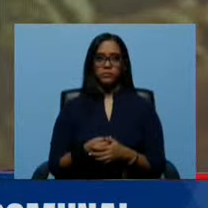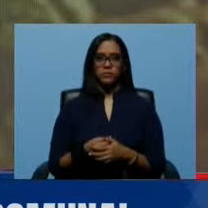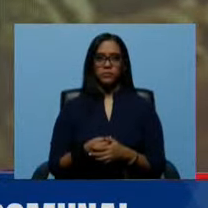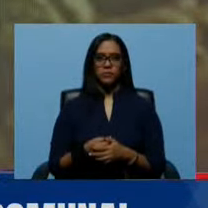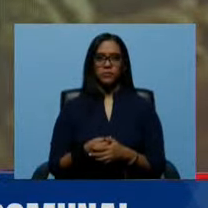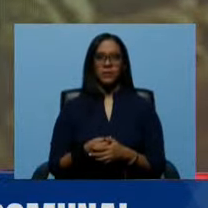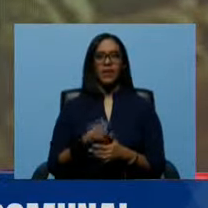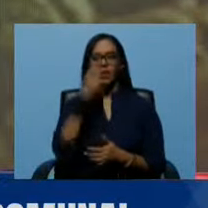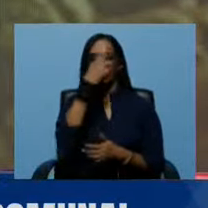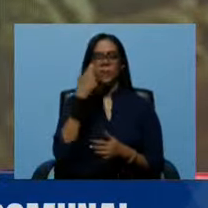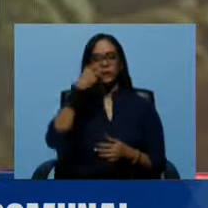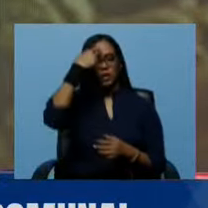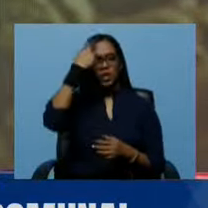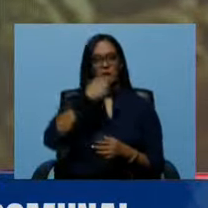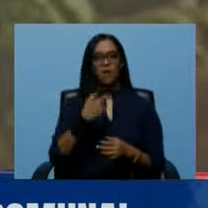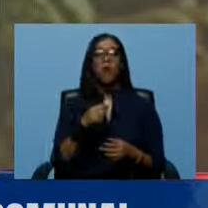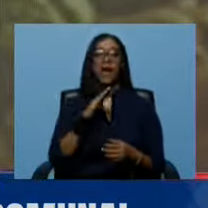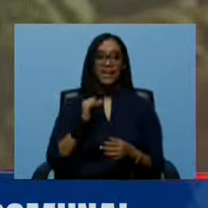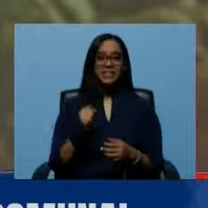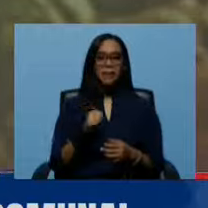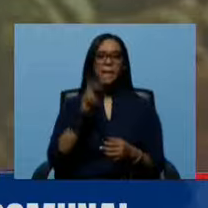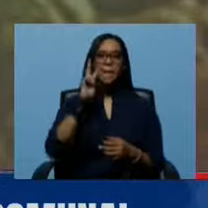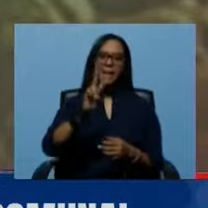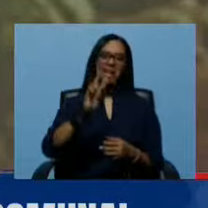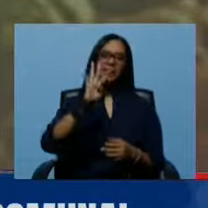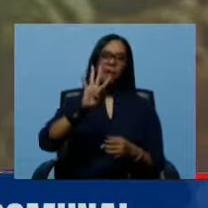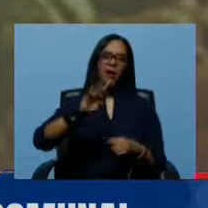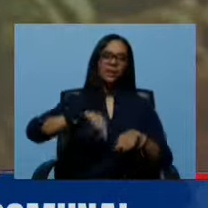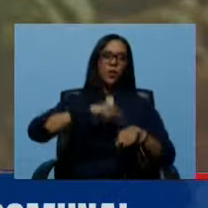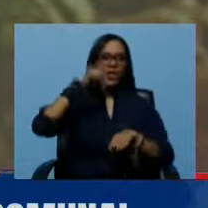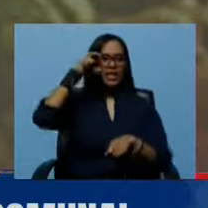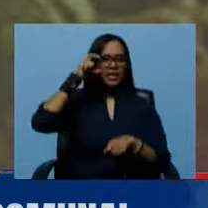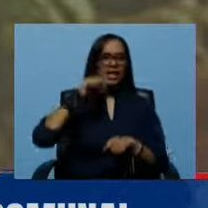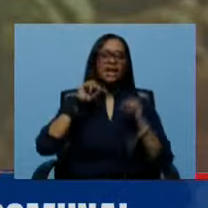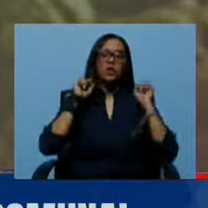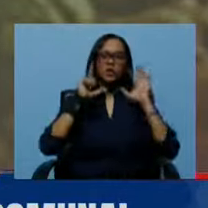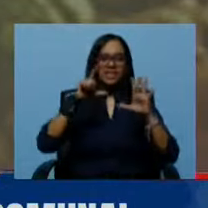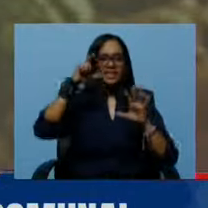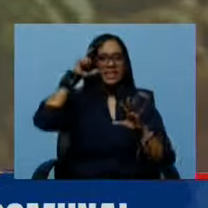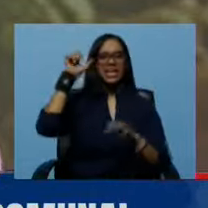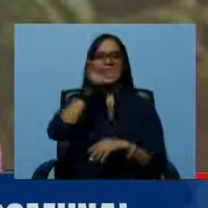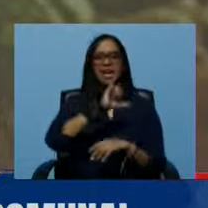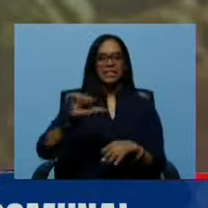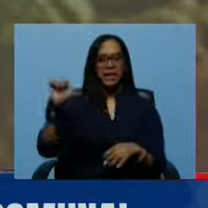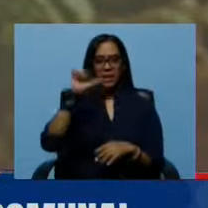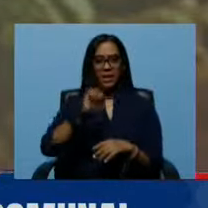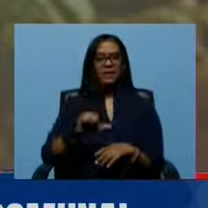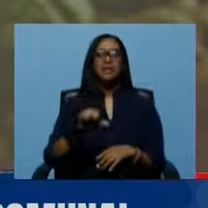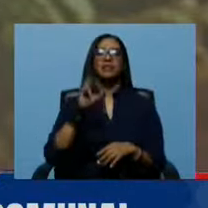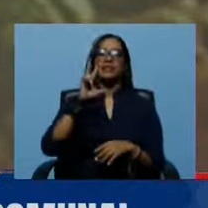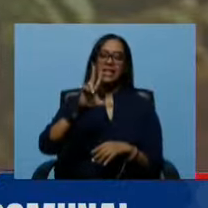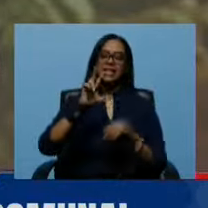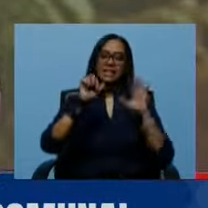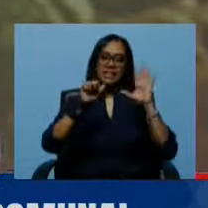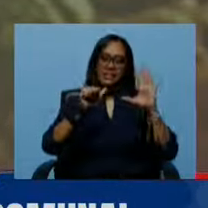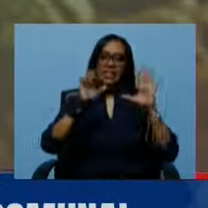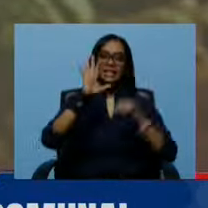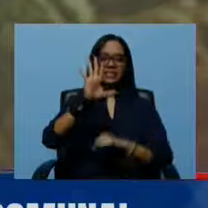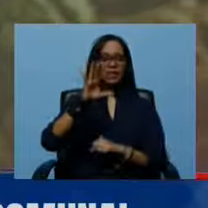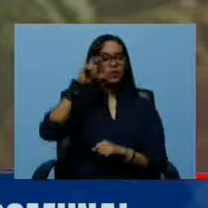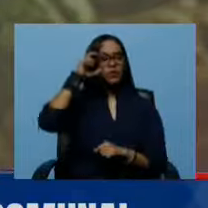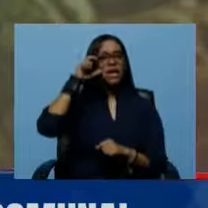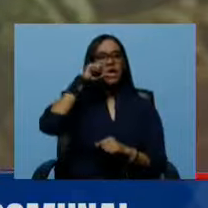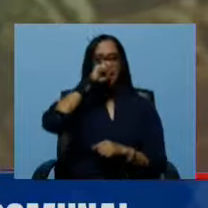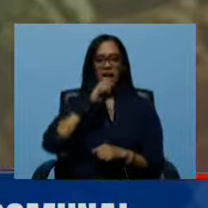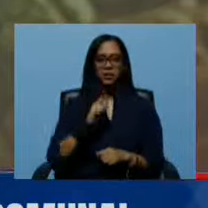El compromiso con el pueblo es 24 horas del día, los 7 días de la semana, los 365 días del